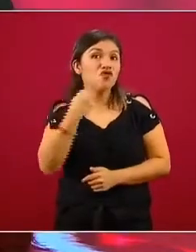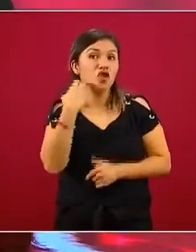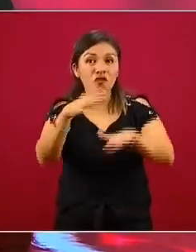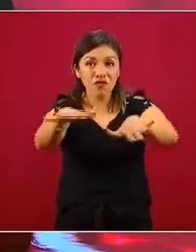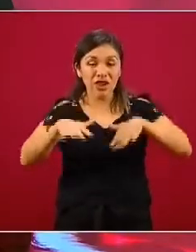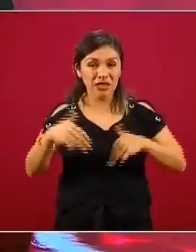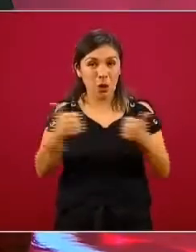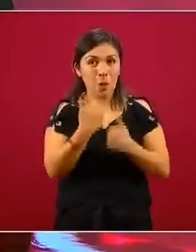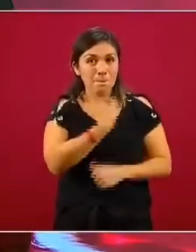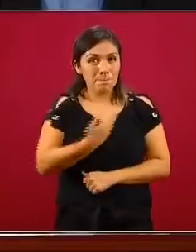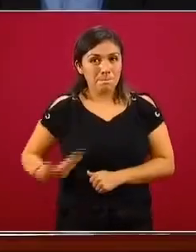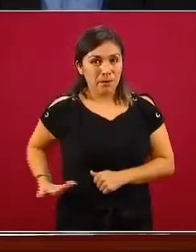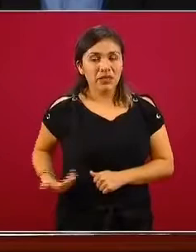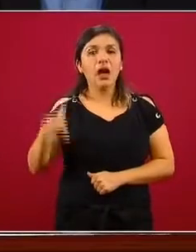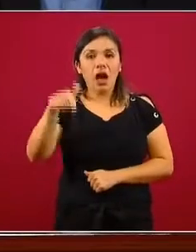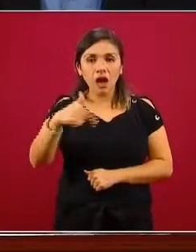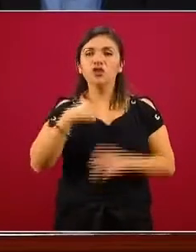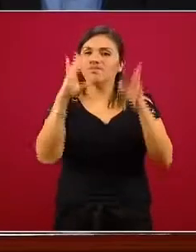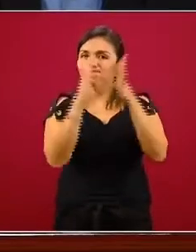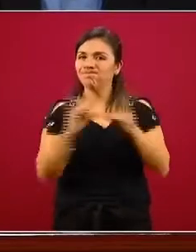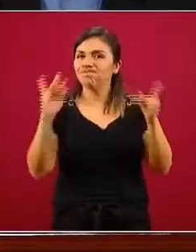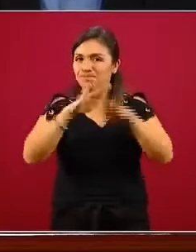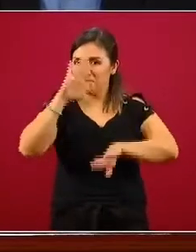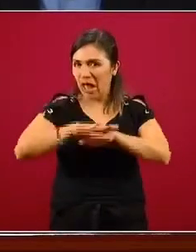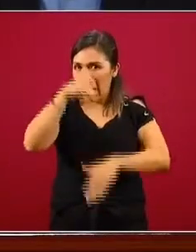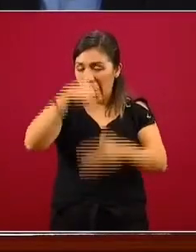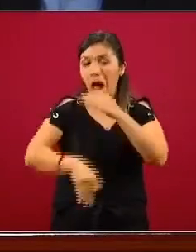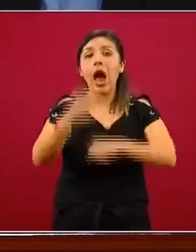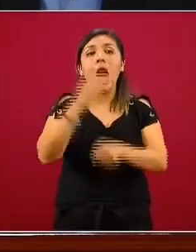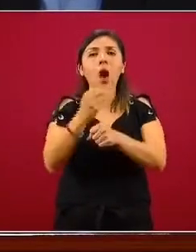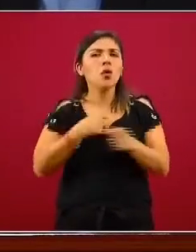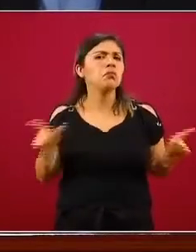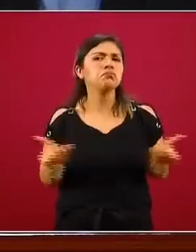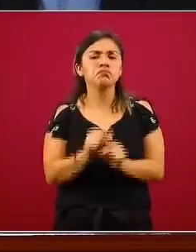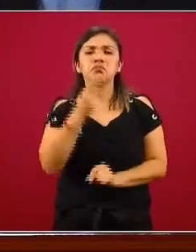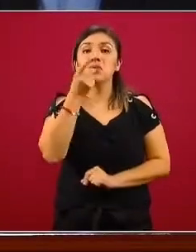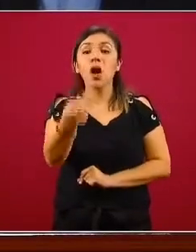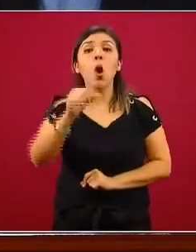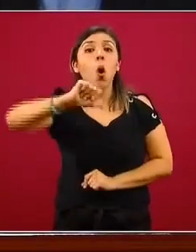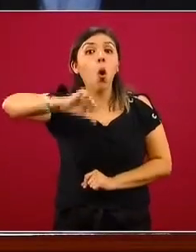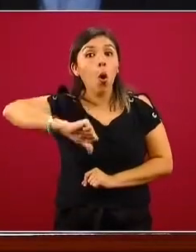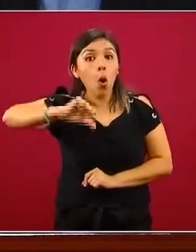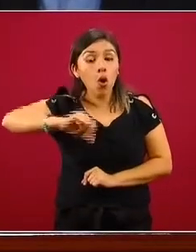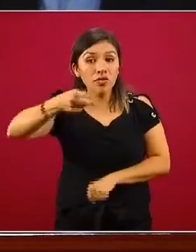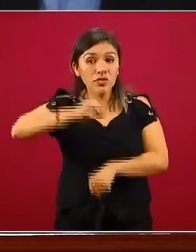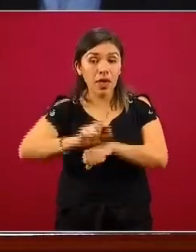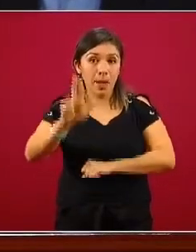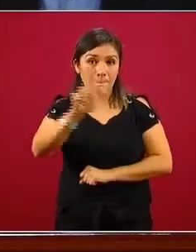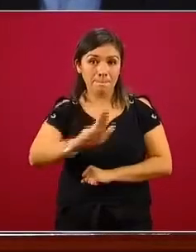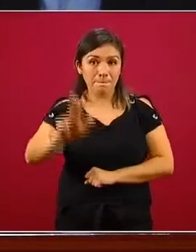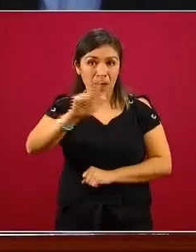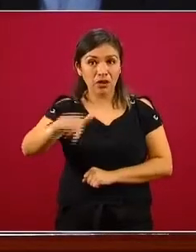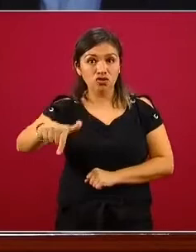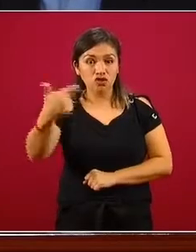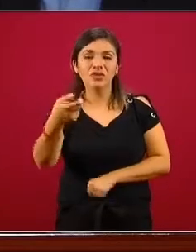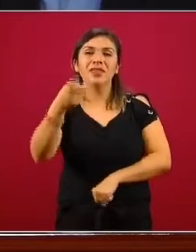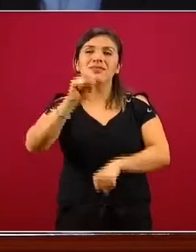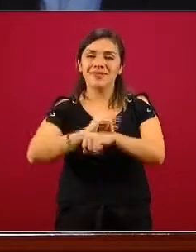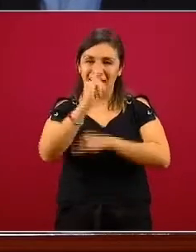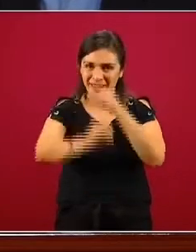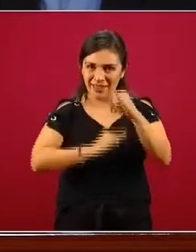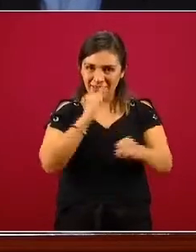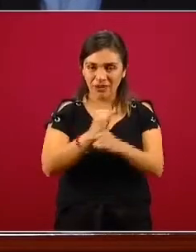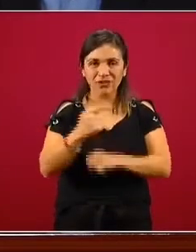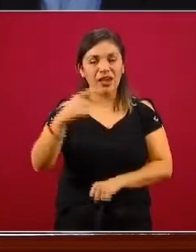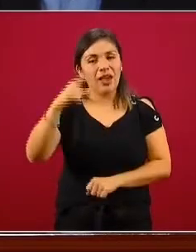del presidente presentar detalles. Lo que sí les puedo decir en este momento es que hoy, martes 12, Día Internacional de las